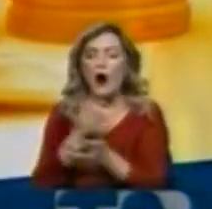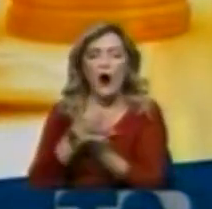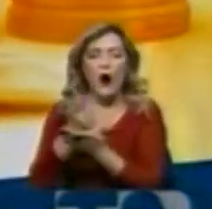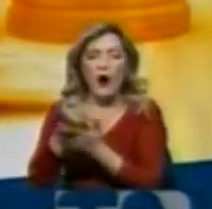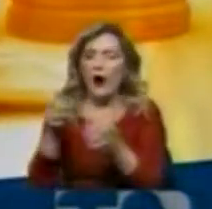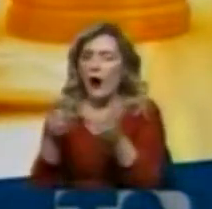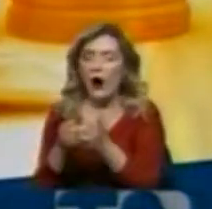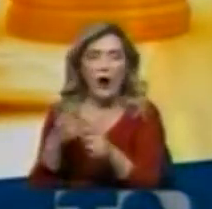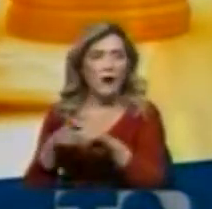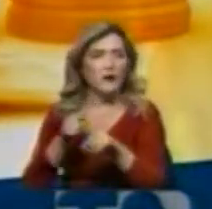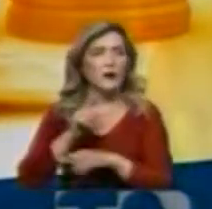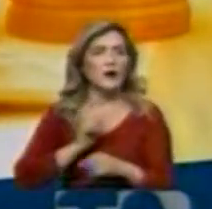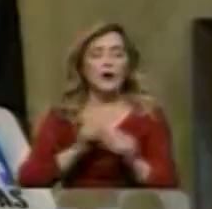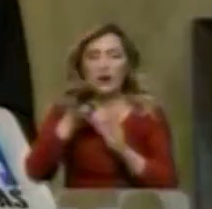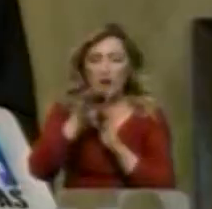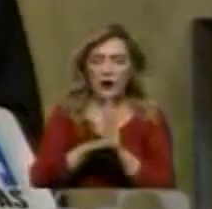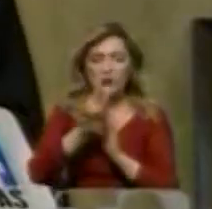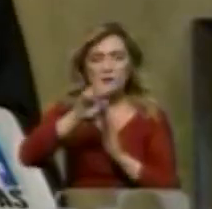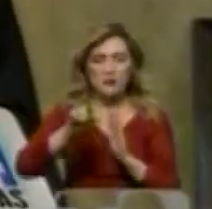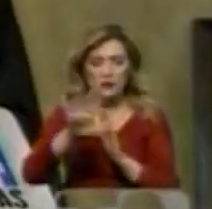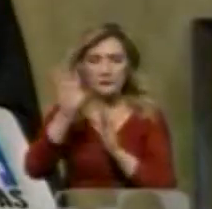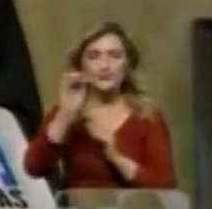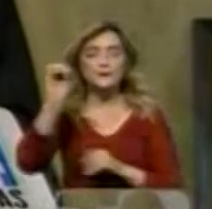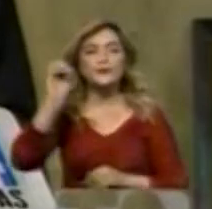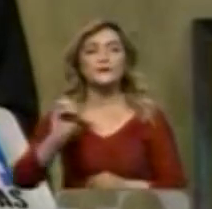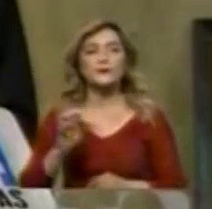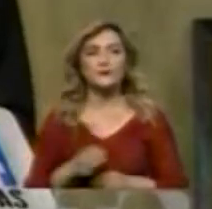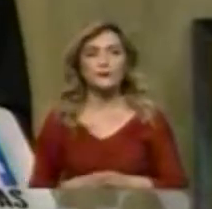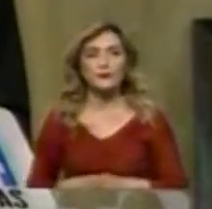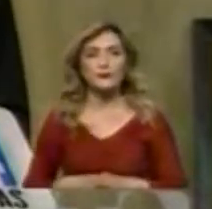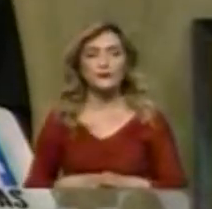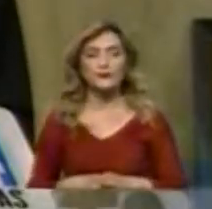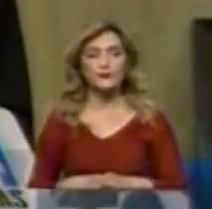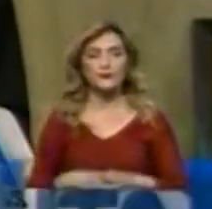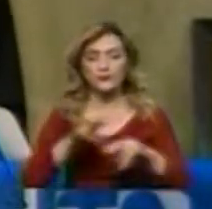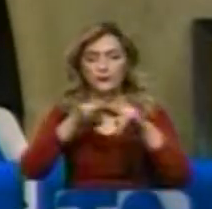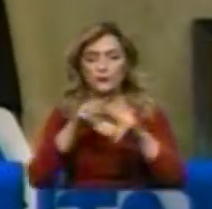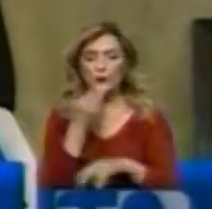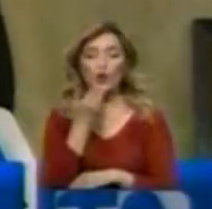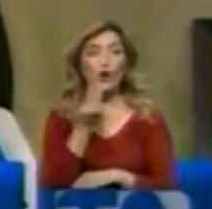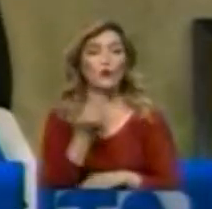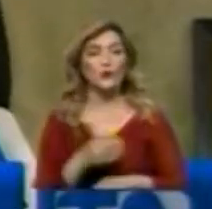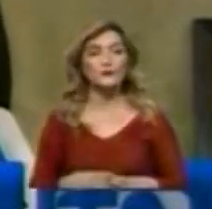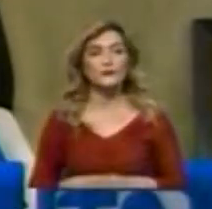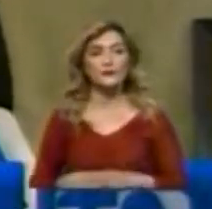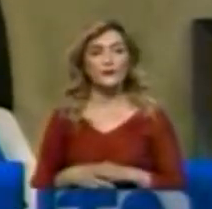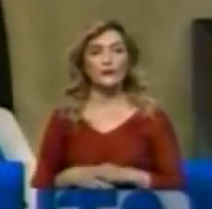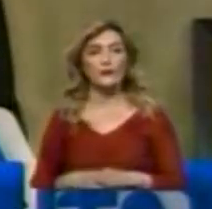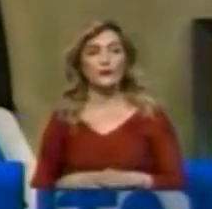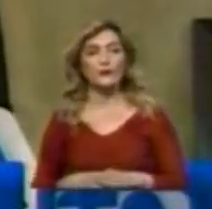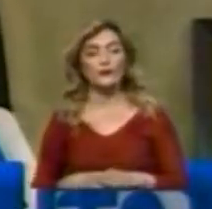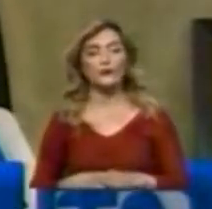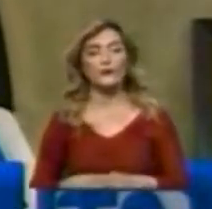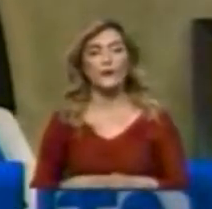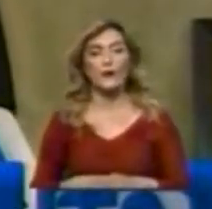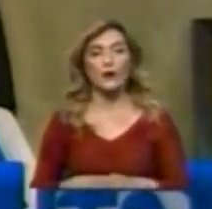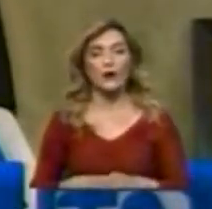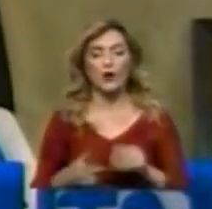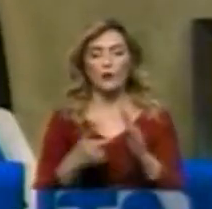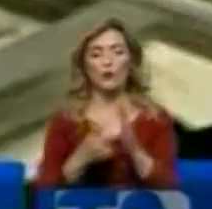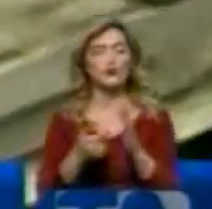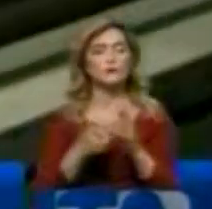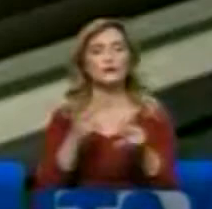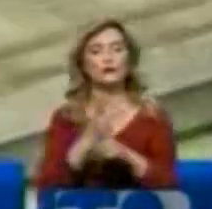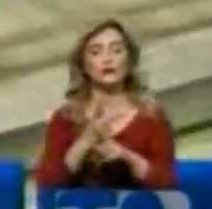al 25 por ciento lo que debemos revisar es cómo se va a bajar o se va a desgravar el impuesto a salida de